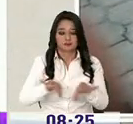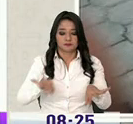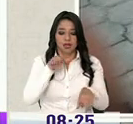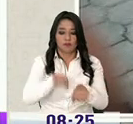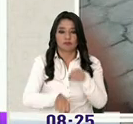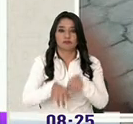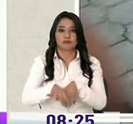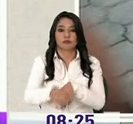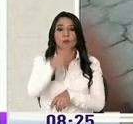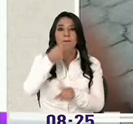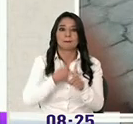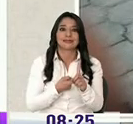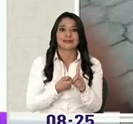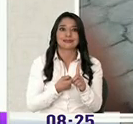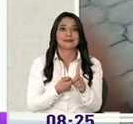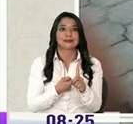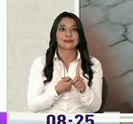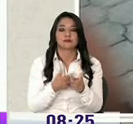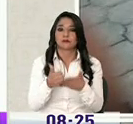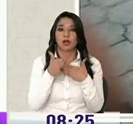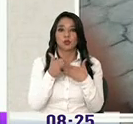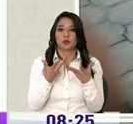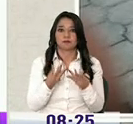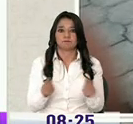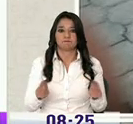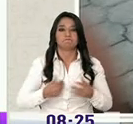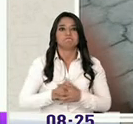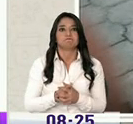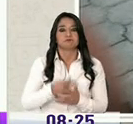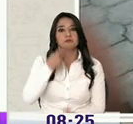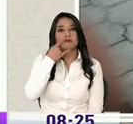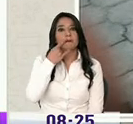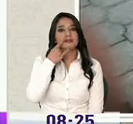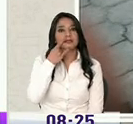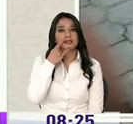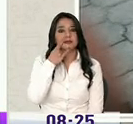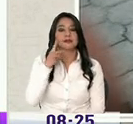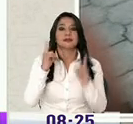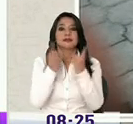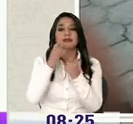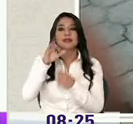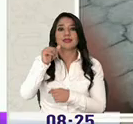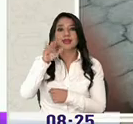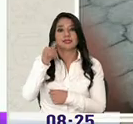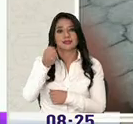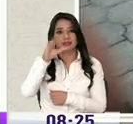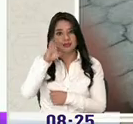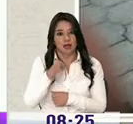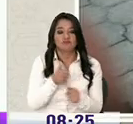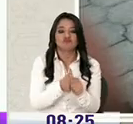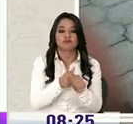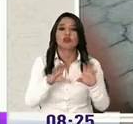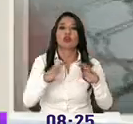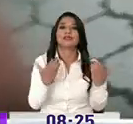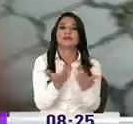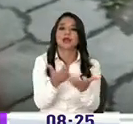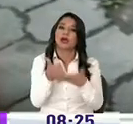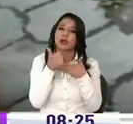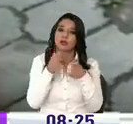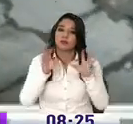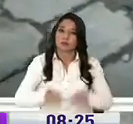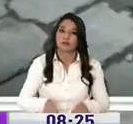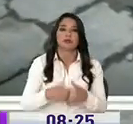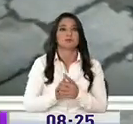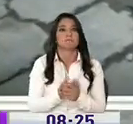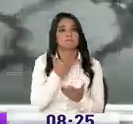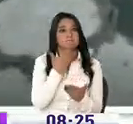mes está yendo el agua. Nadie viene a arreglar. Esto es en Pomaski, Santa Teresita Baja, al lado del Coliseo. Por favor, que nos ayuden.